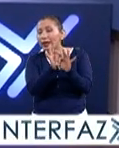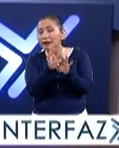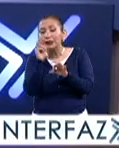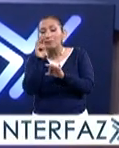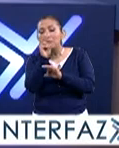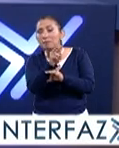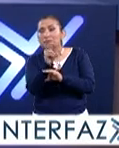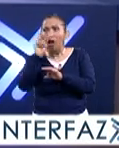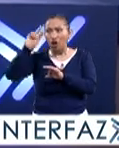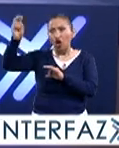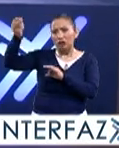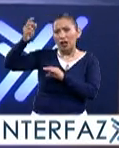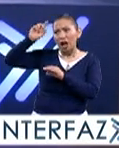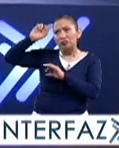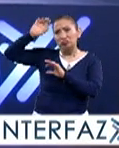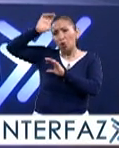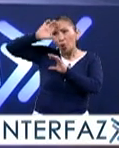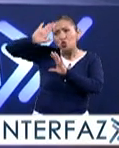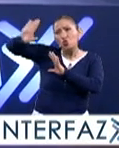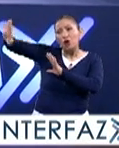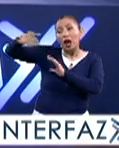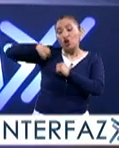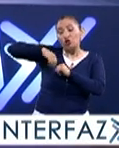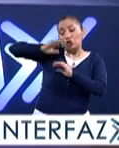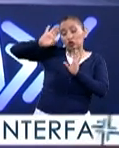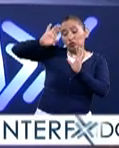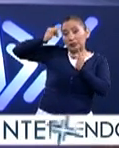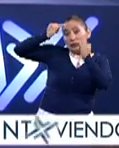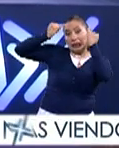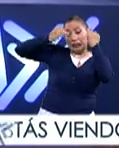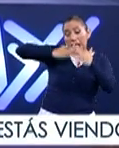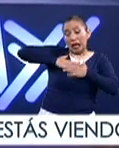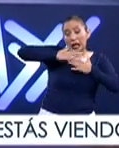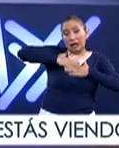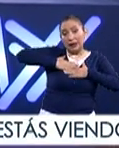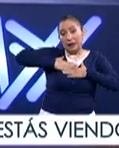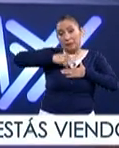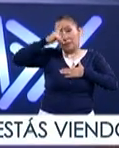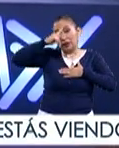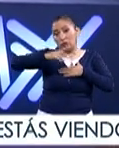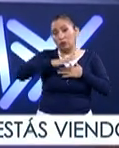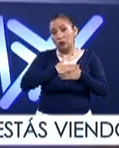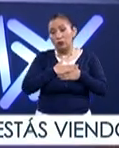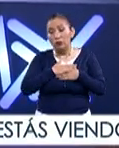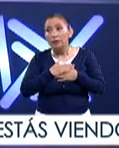estas otras propuestas desde nuestra óptica, desde nuestra perspectiva.